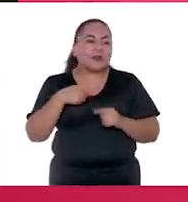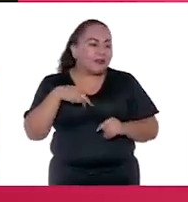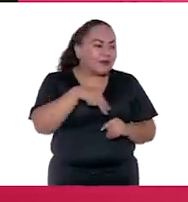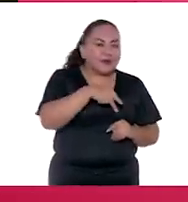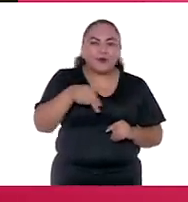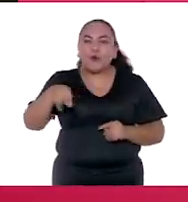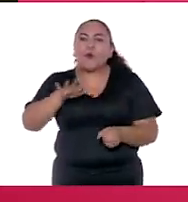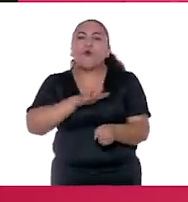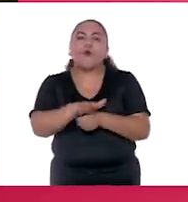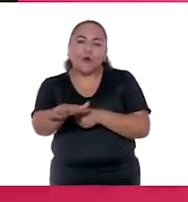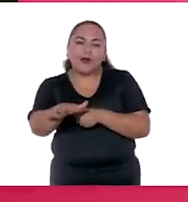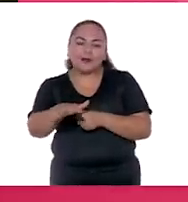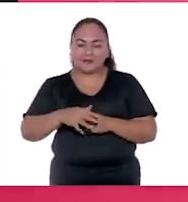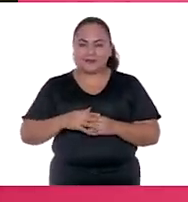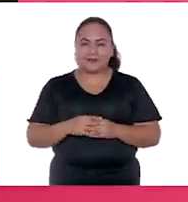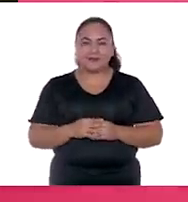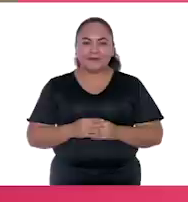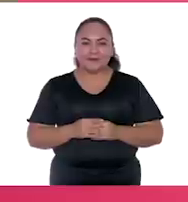viaje.